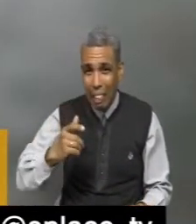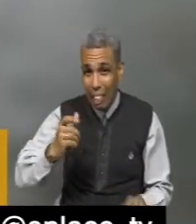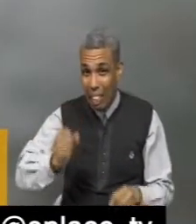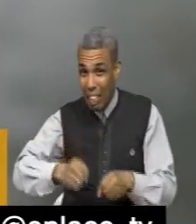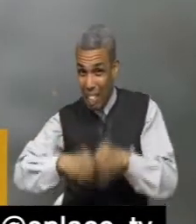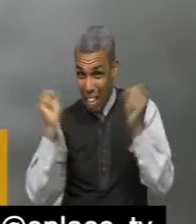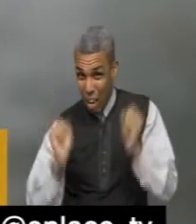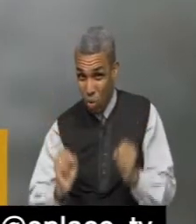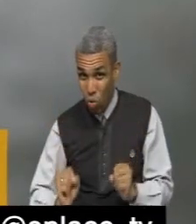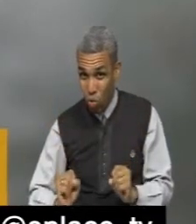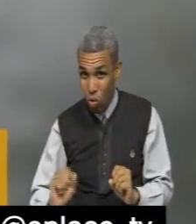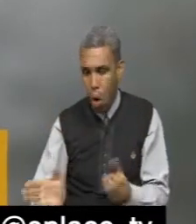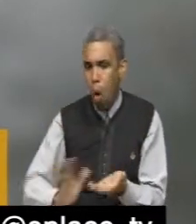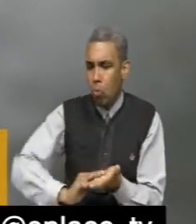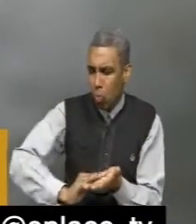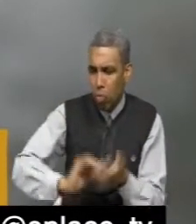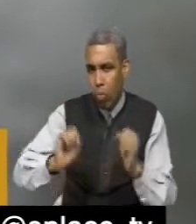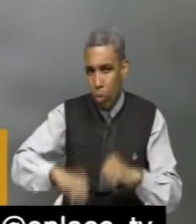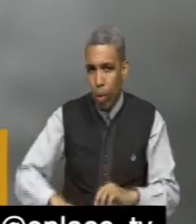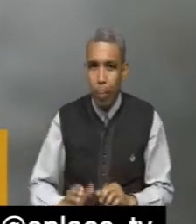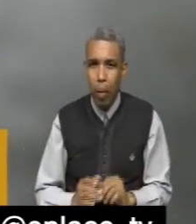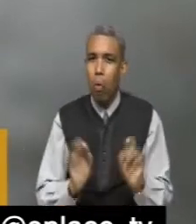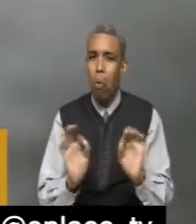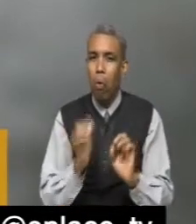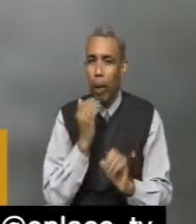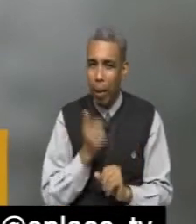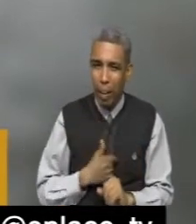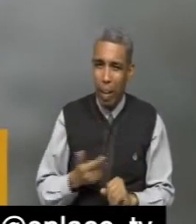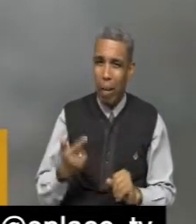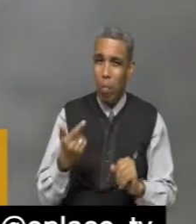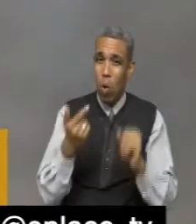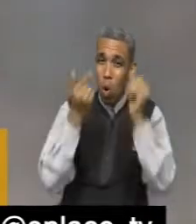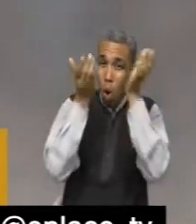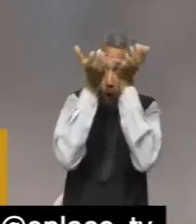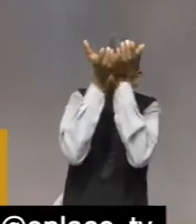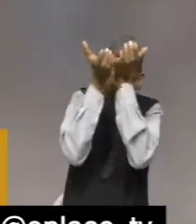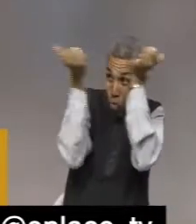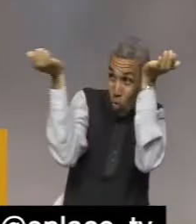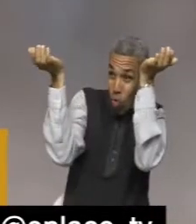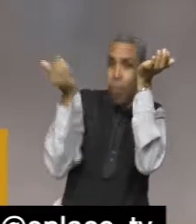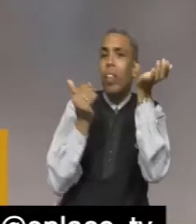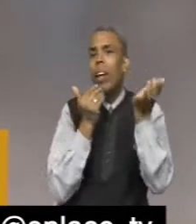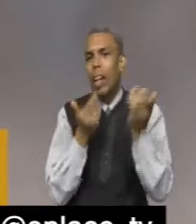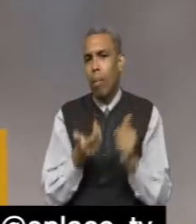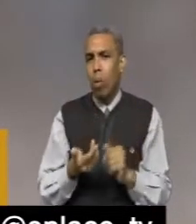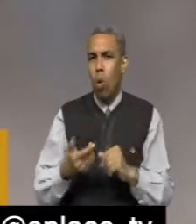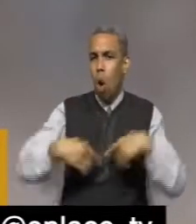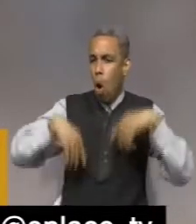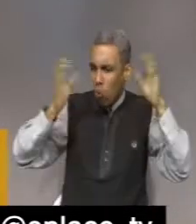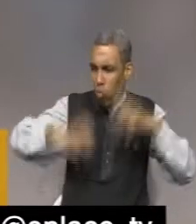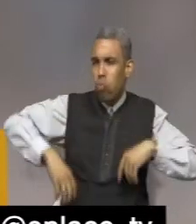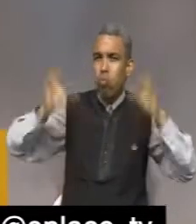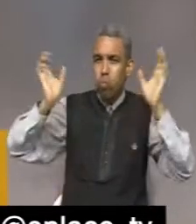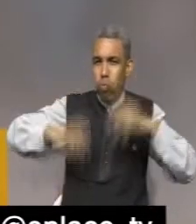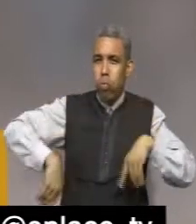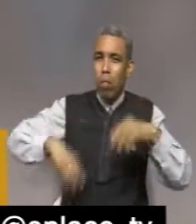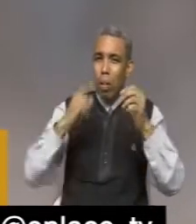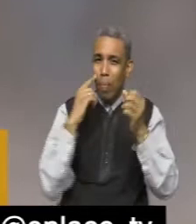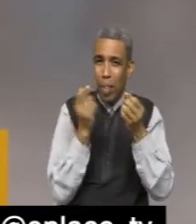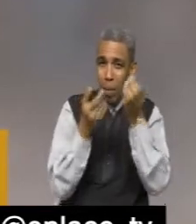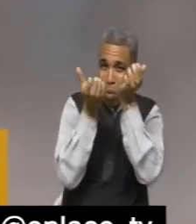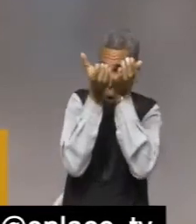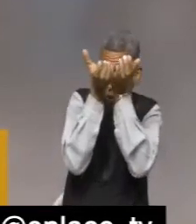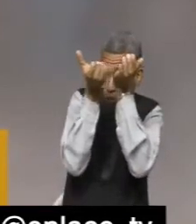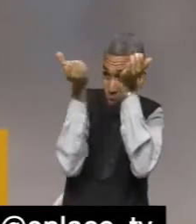para que las aguas se puedan manejar directamente a las alcantarillas. Solicitar a Aguas de Barranca que nos mande el